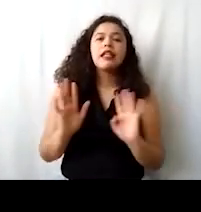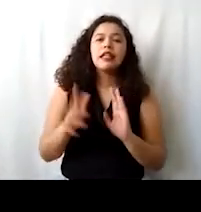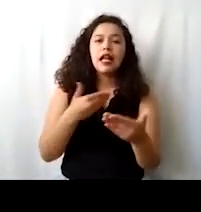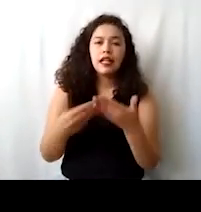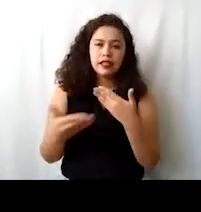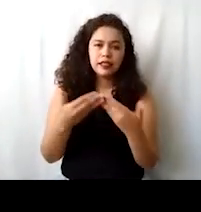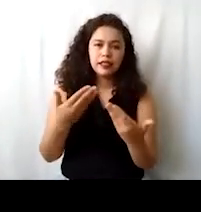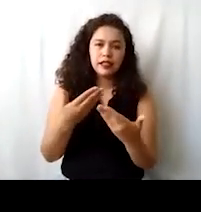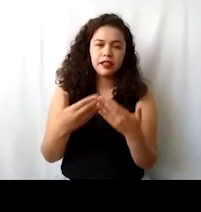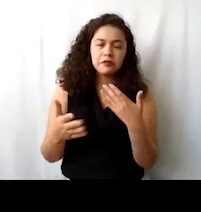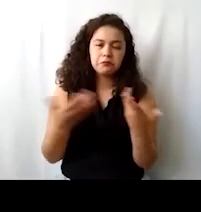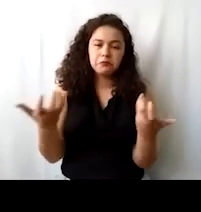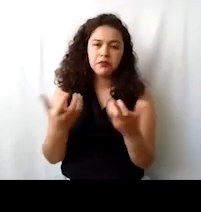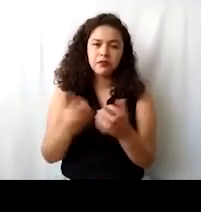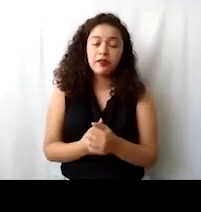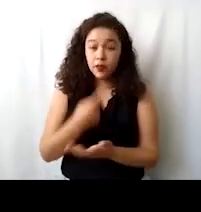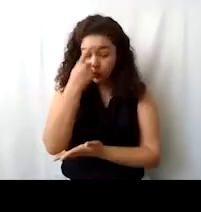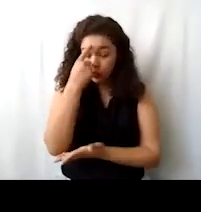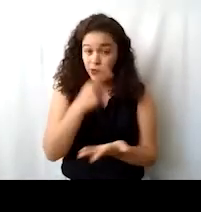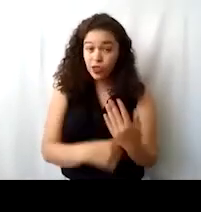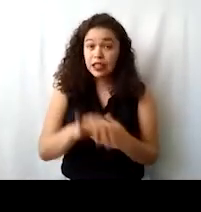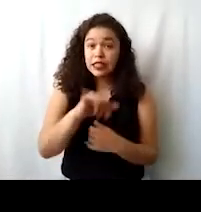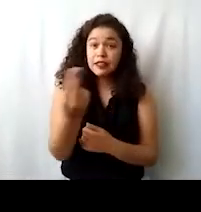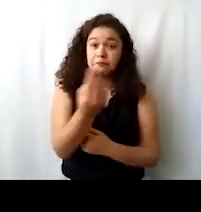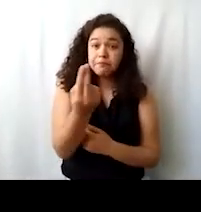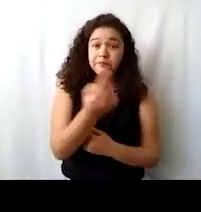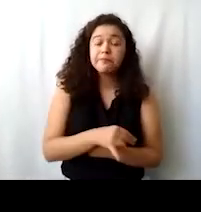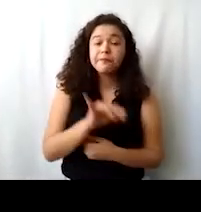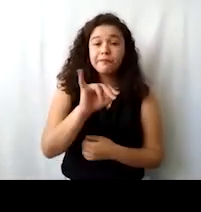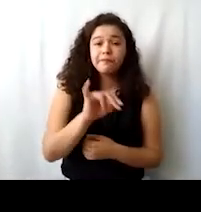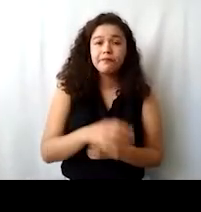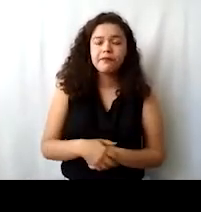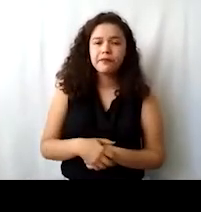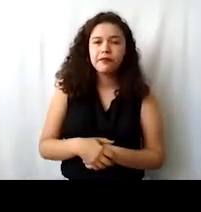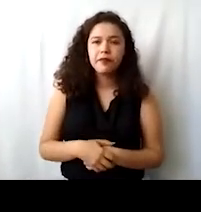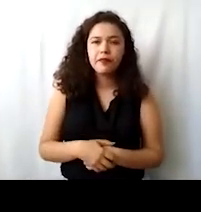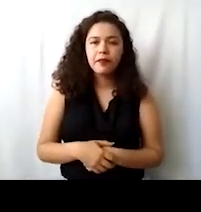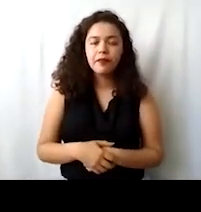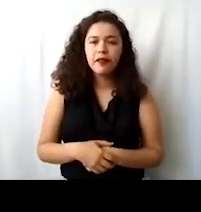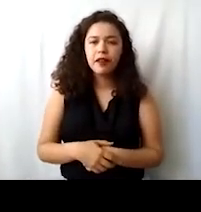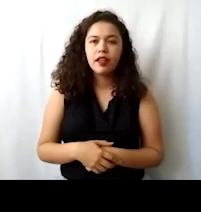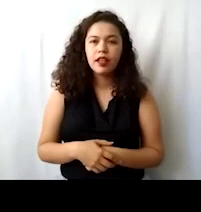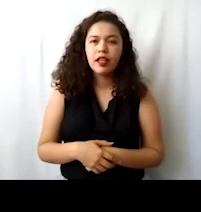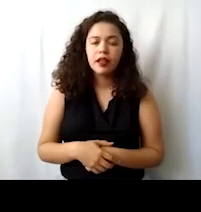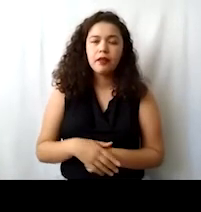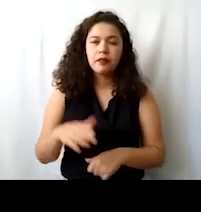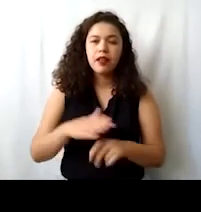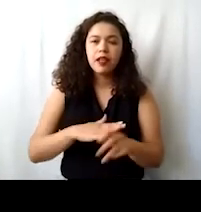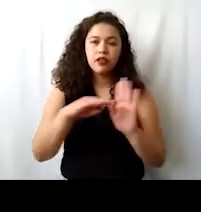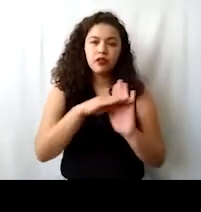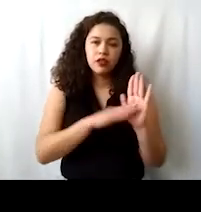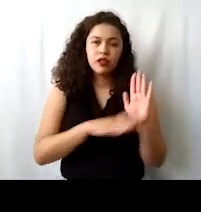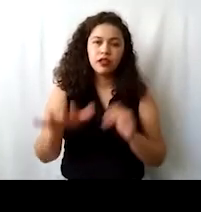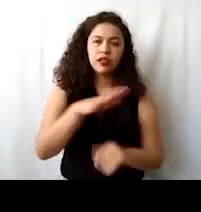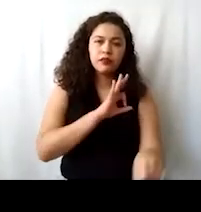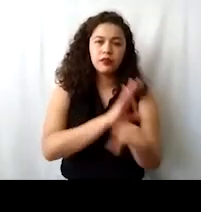actividades. ¿Sí? Considero que sí es necesario. Y sobre todo, pues a veces tenemos que tener nuestro programa de protección